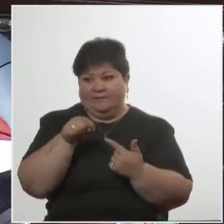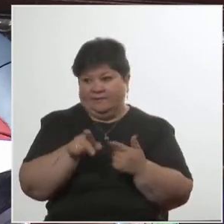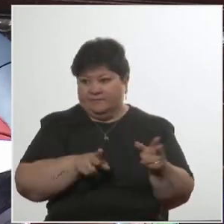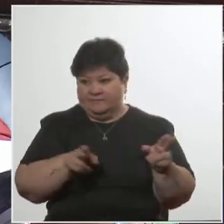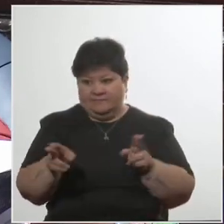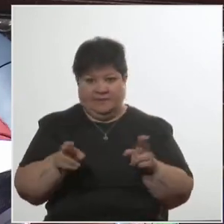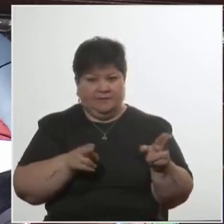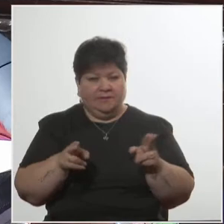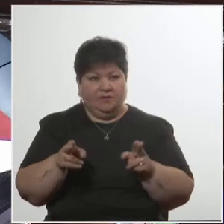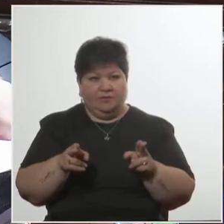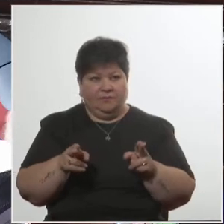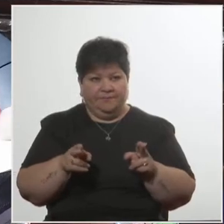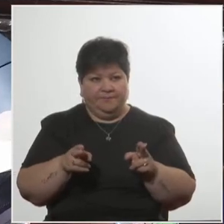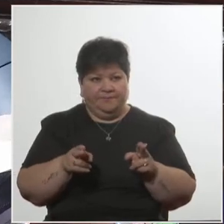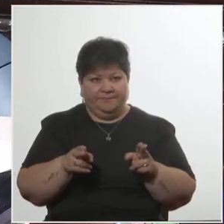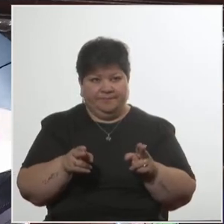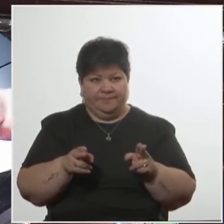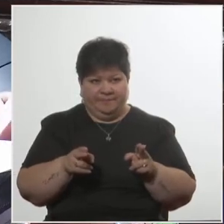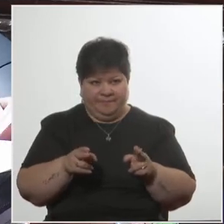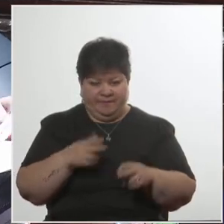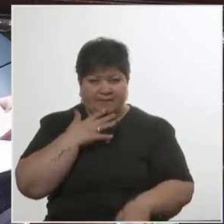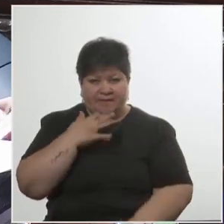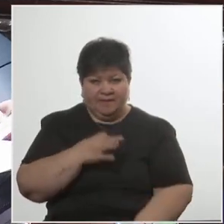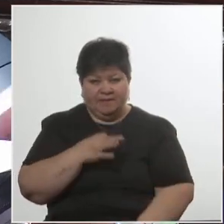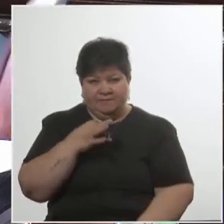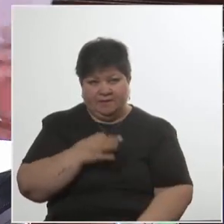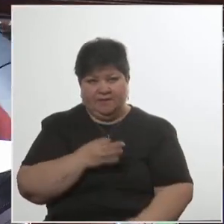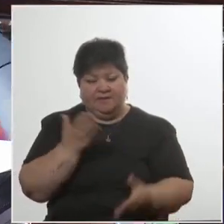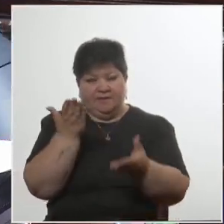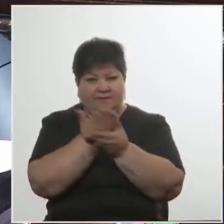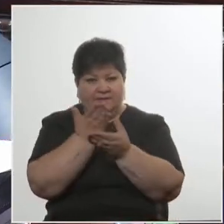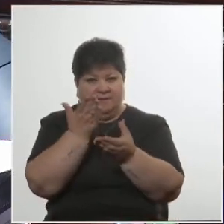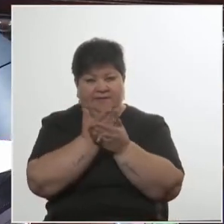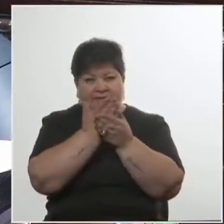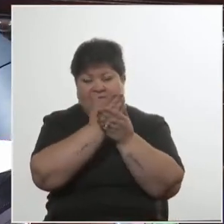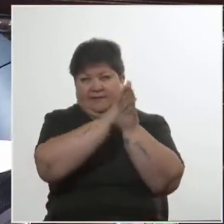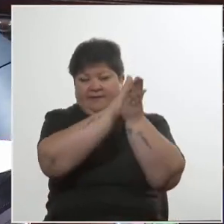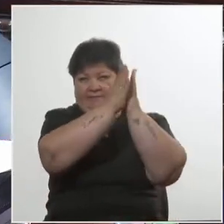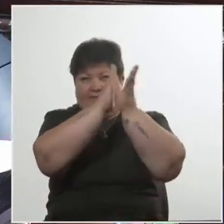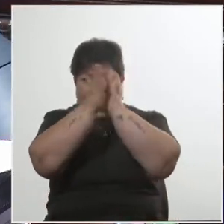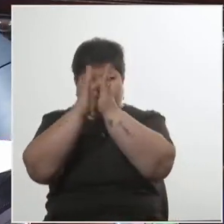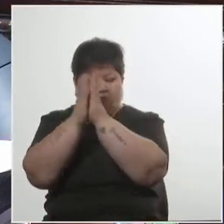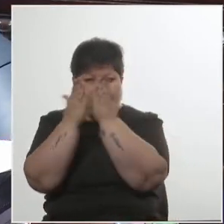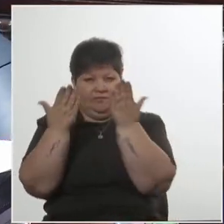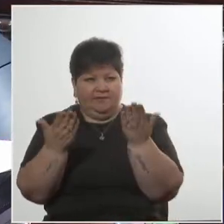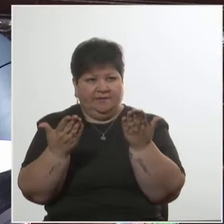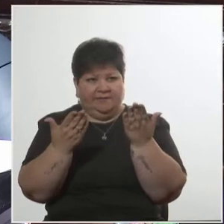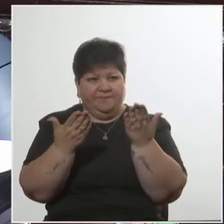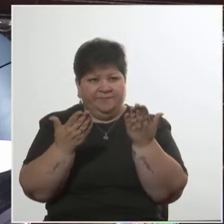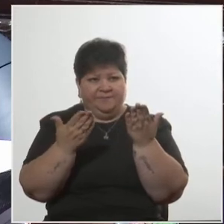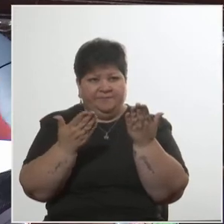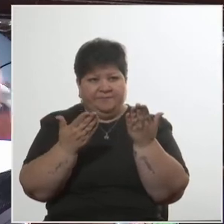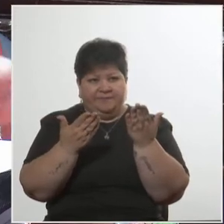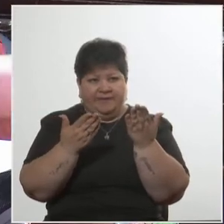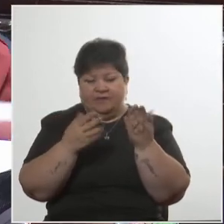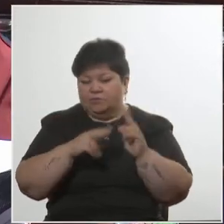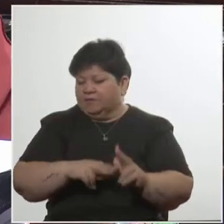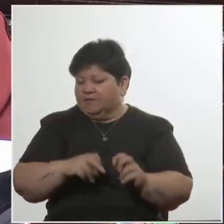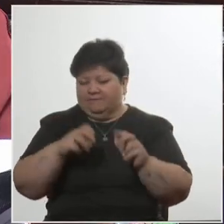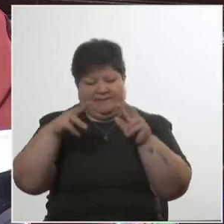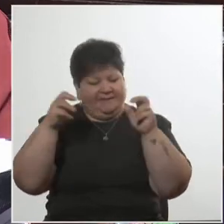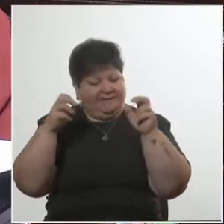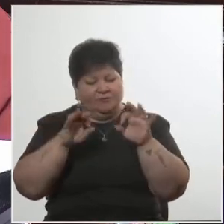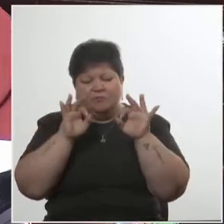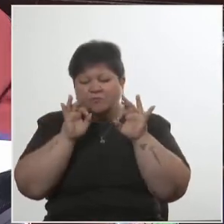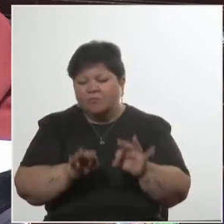histórico miren este yo saqué de la biblioteca de del palacio este libro de bukeley que es una investigación fantástica